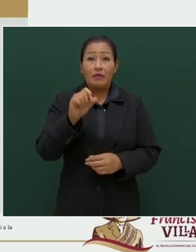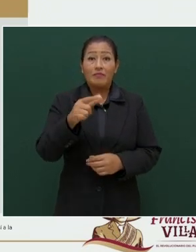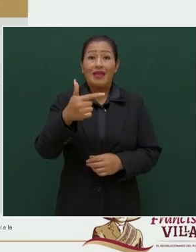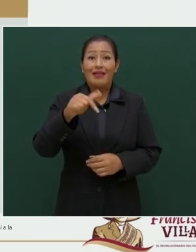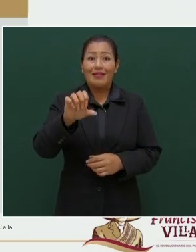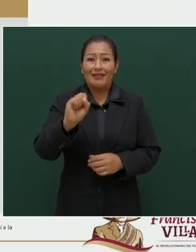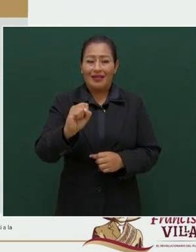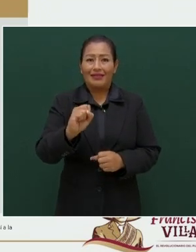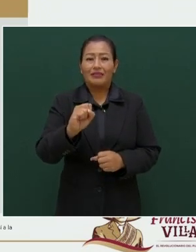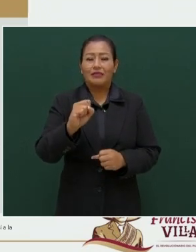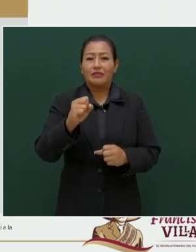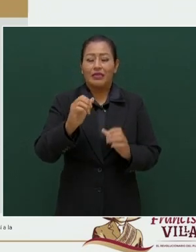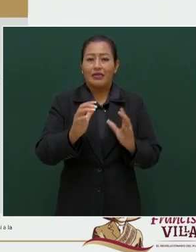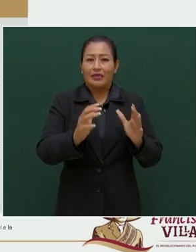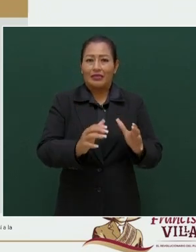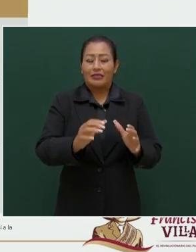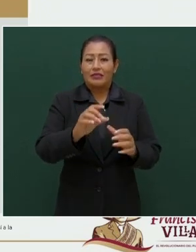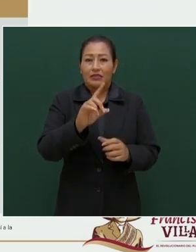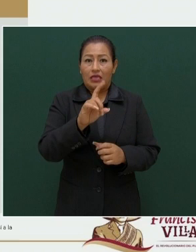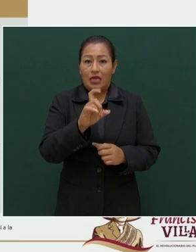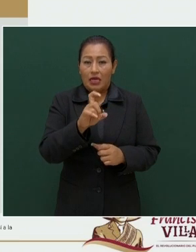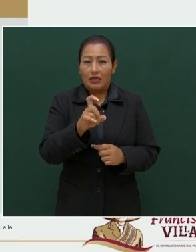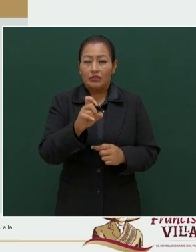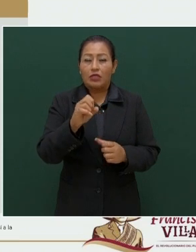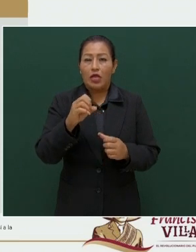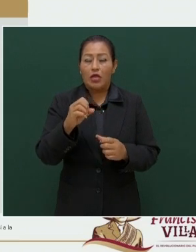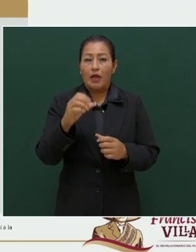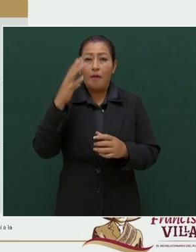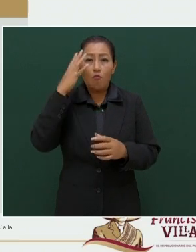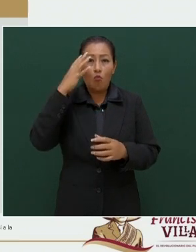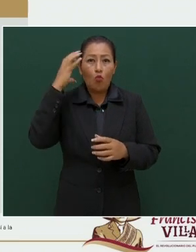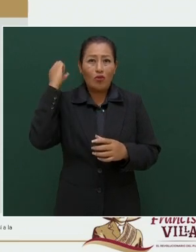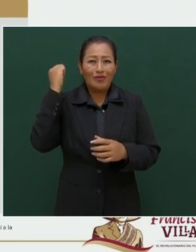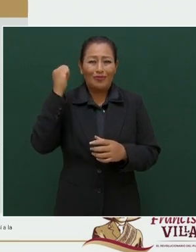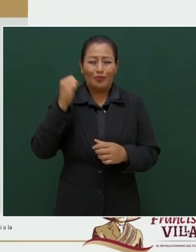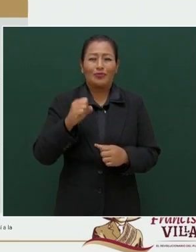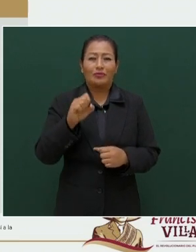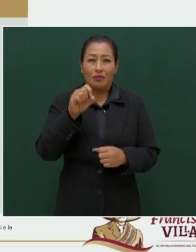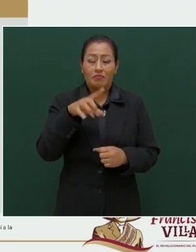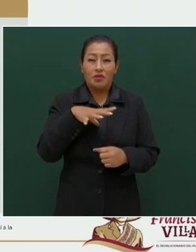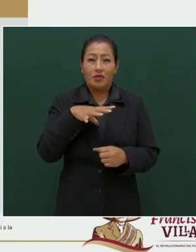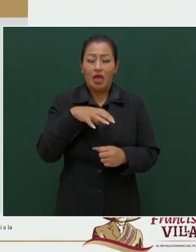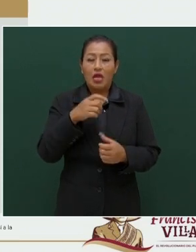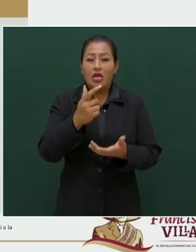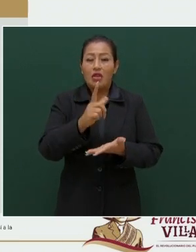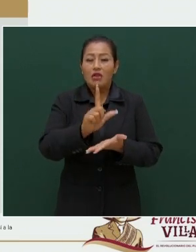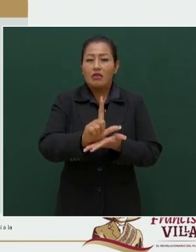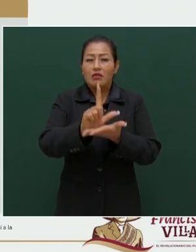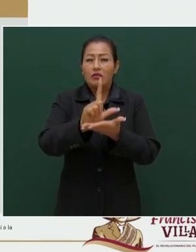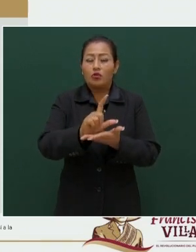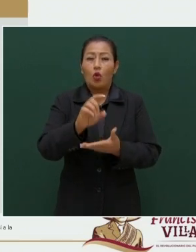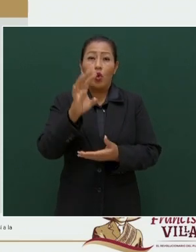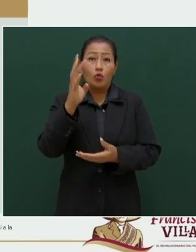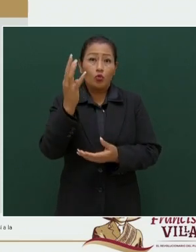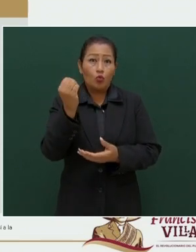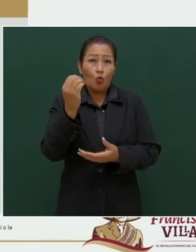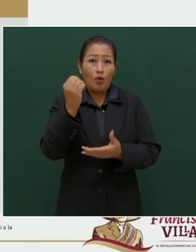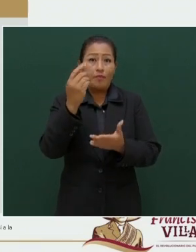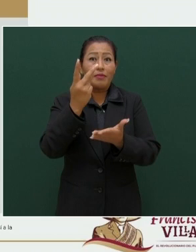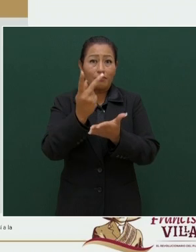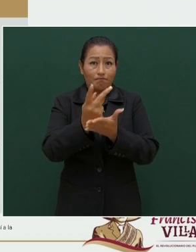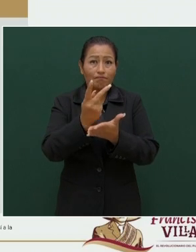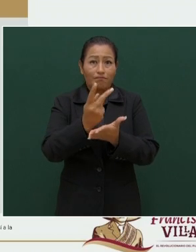gas estacionario tenemos a Auregas en Morelos, Zacatecas, que dando el litro a 9 pesos con 91